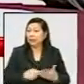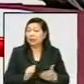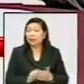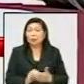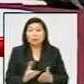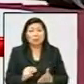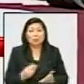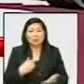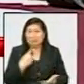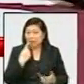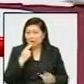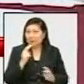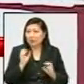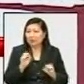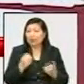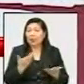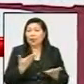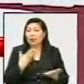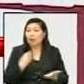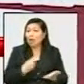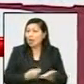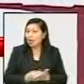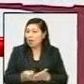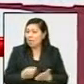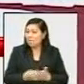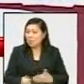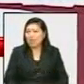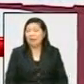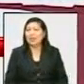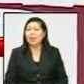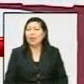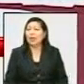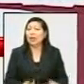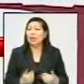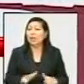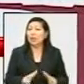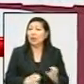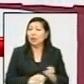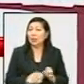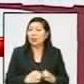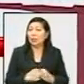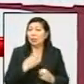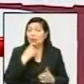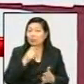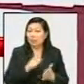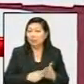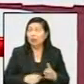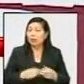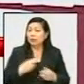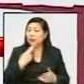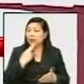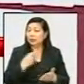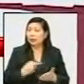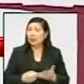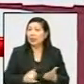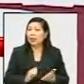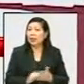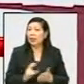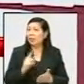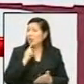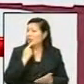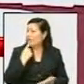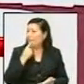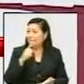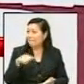nos hemos enterado, por ejemplo, que están comprando o han comprado ya un equipo que es un neuronavegador, ¿no? Y que no